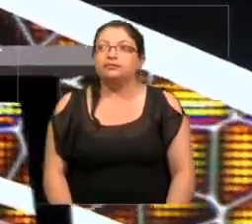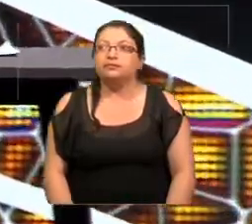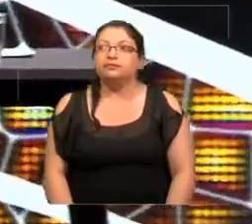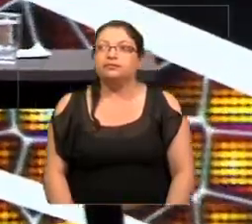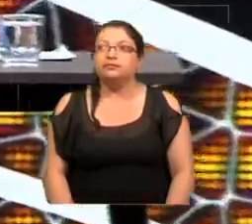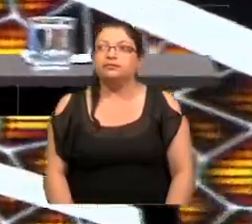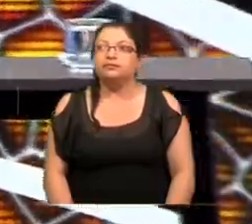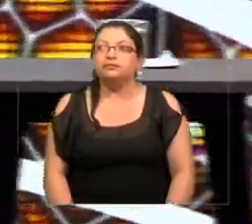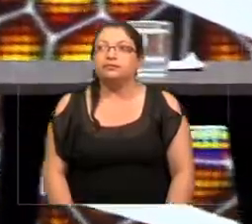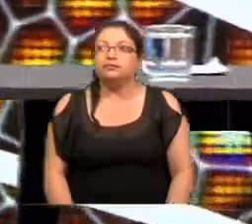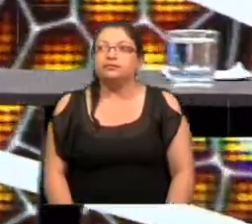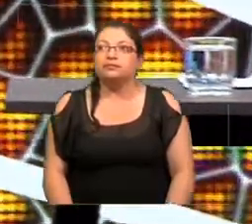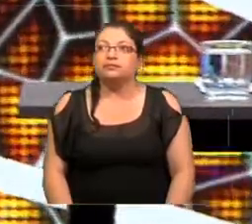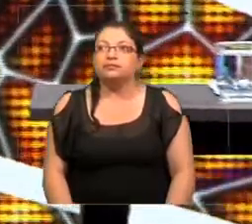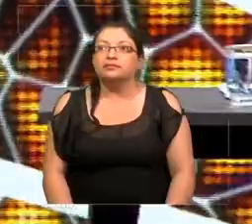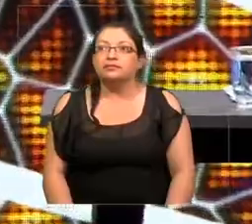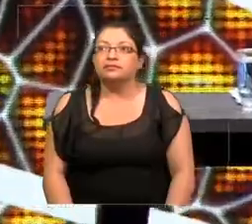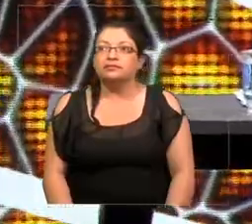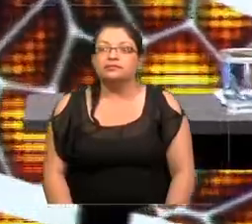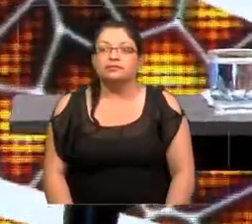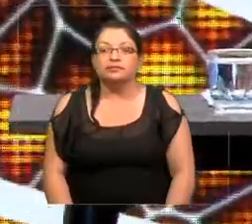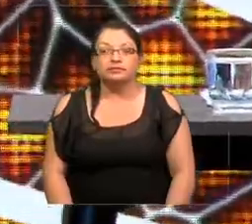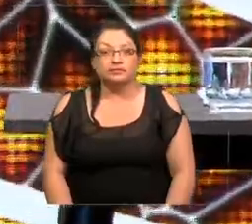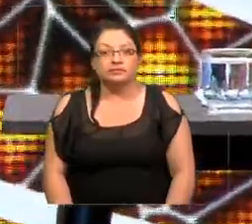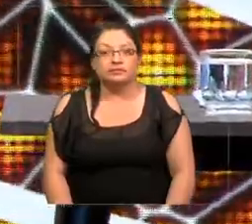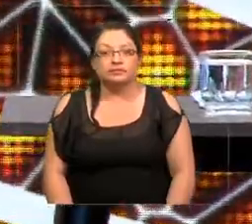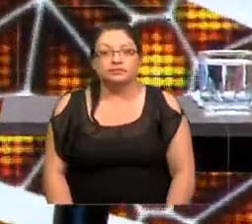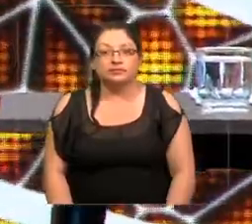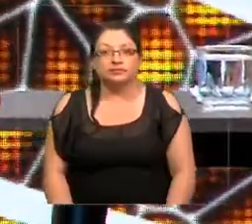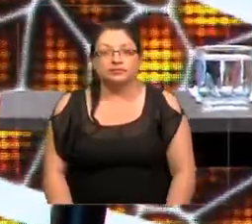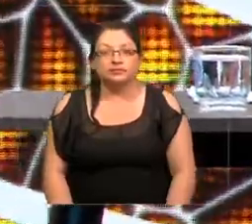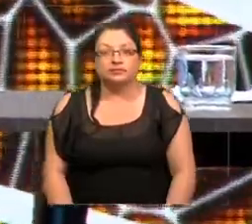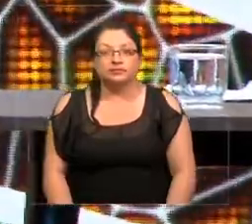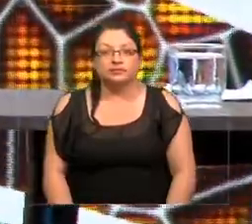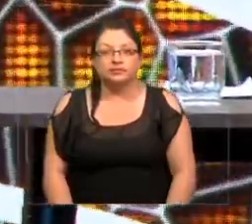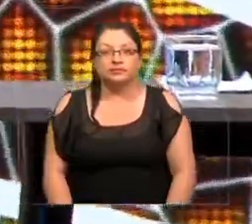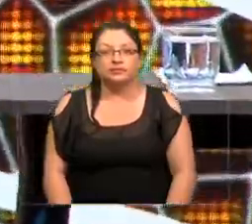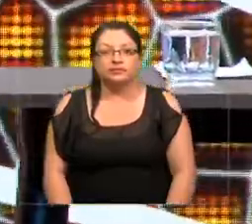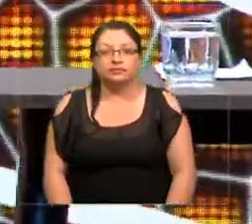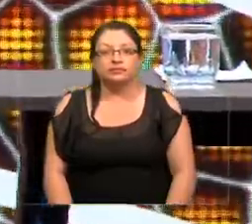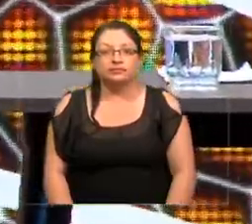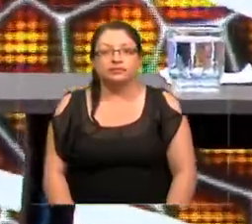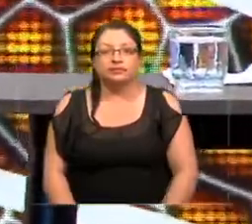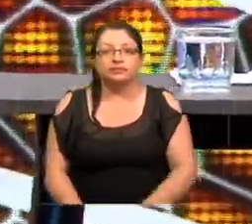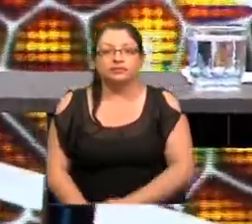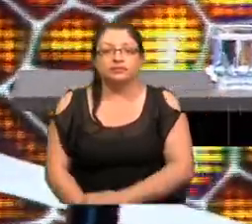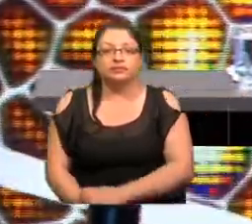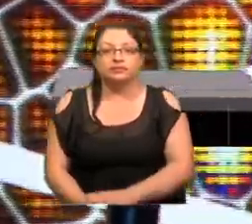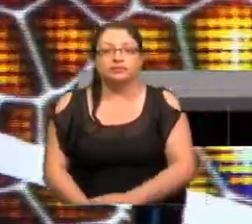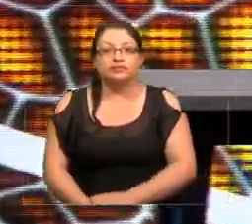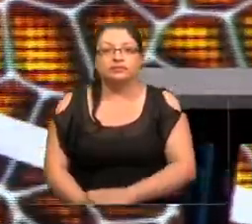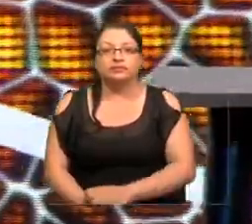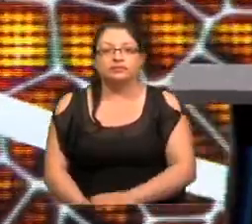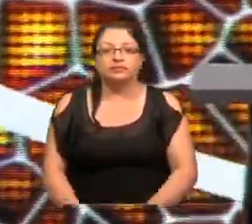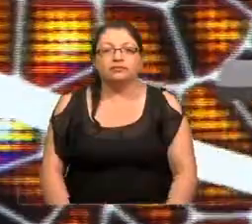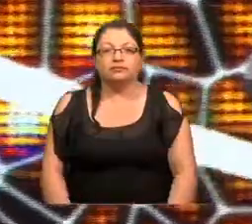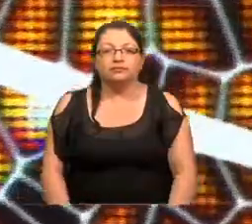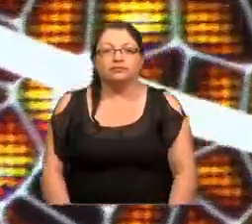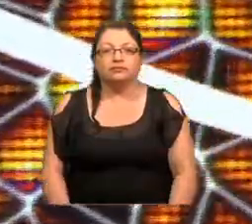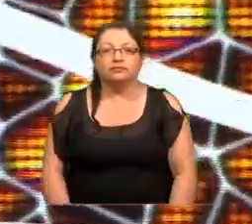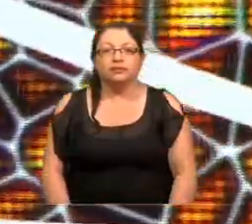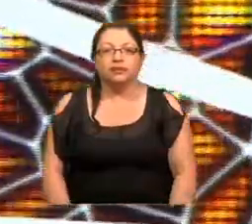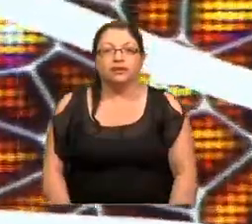desde hace un poco más de una década la población del planeta se ha vuelto mayoritariamente urbano